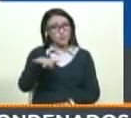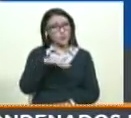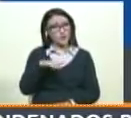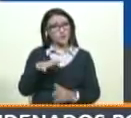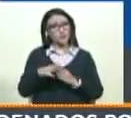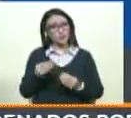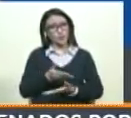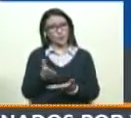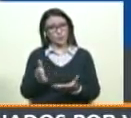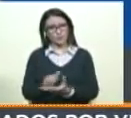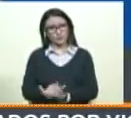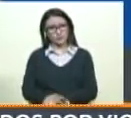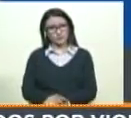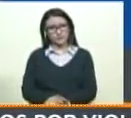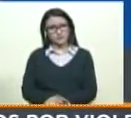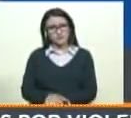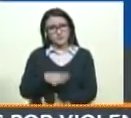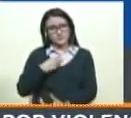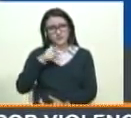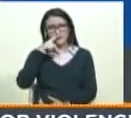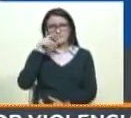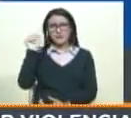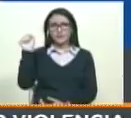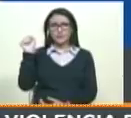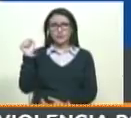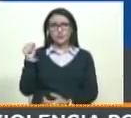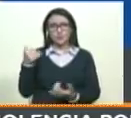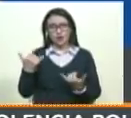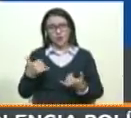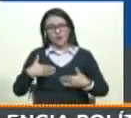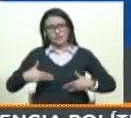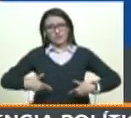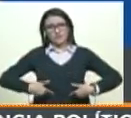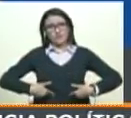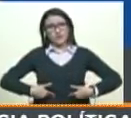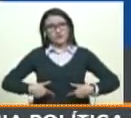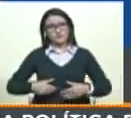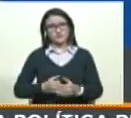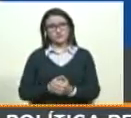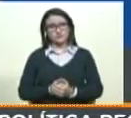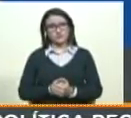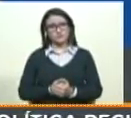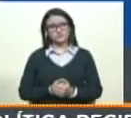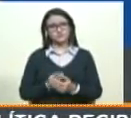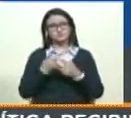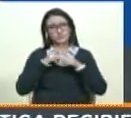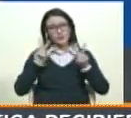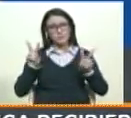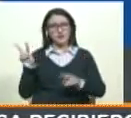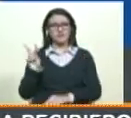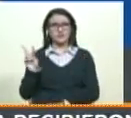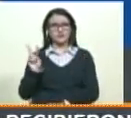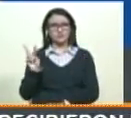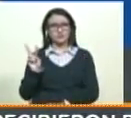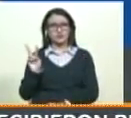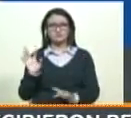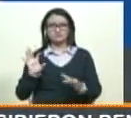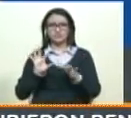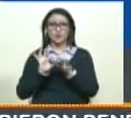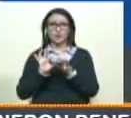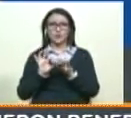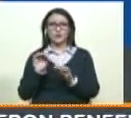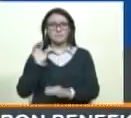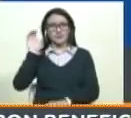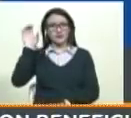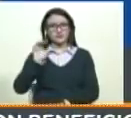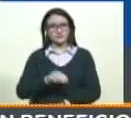y todas. El presidente Nicolás Maduro está haciendo grandes esfuerzos por la paz de Venezuela, por la reconciliación del